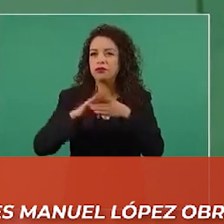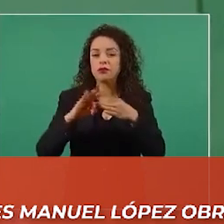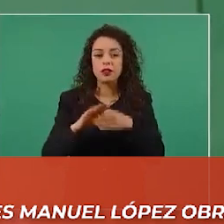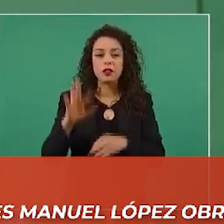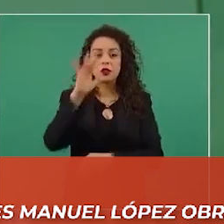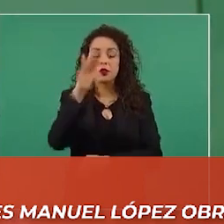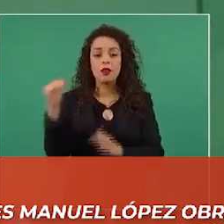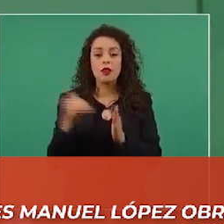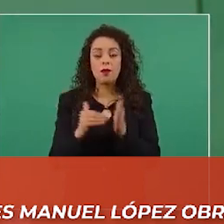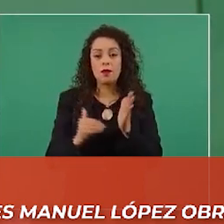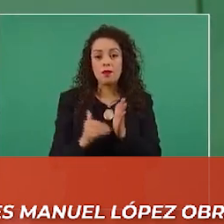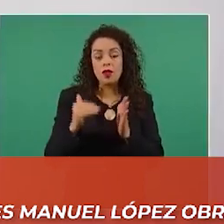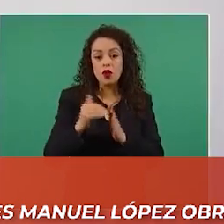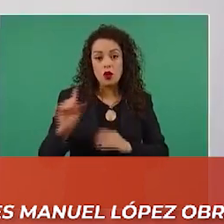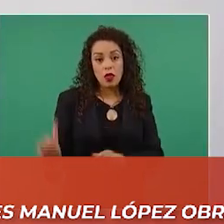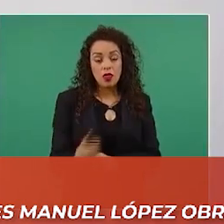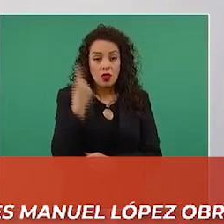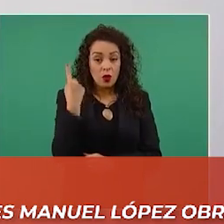de dólares.